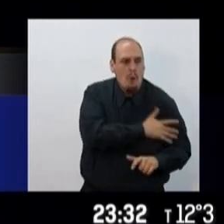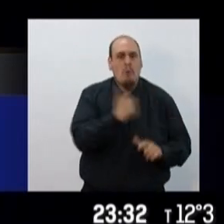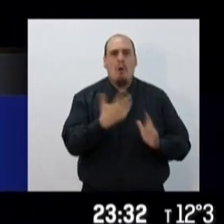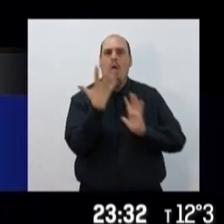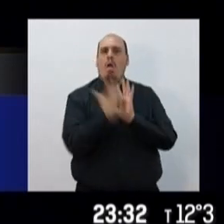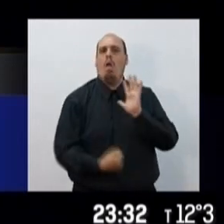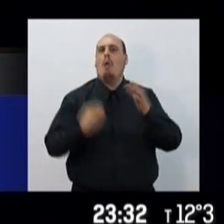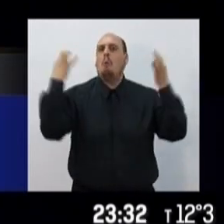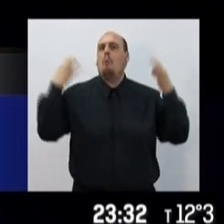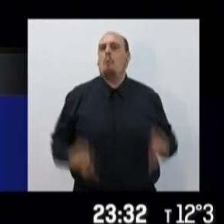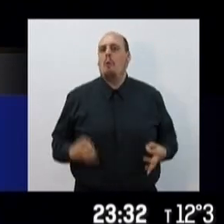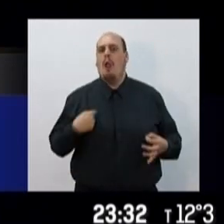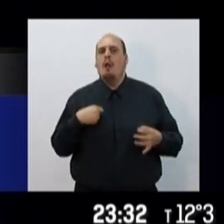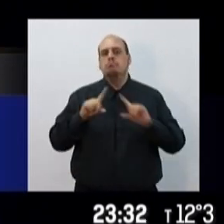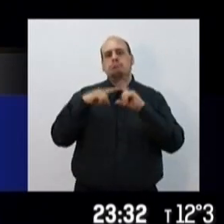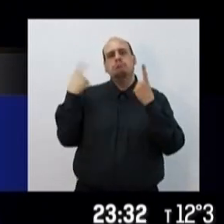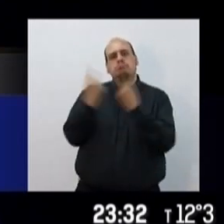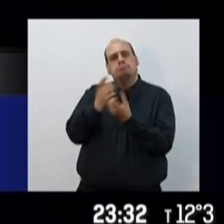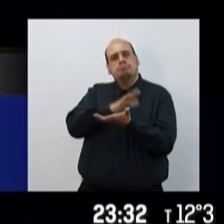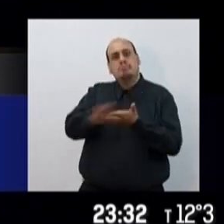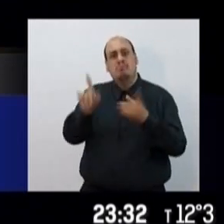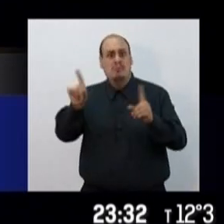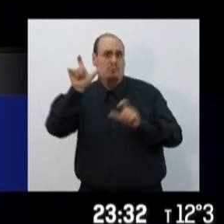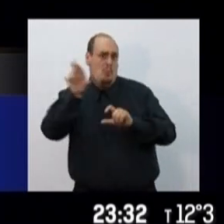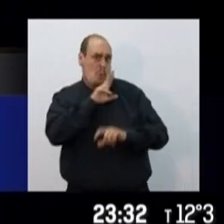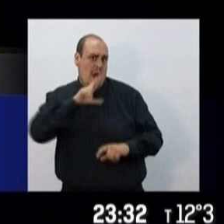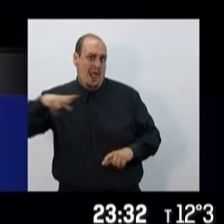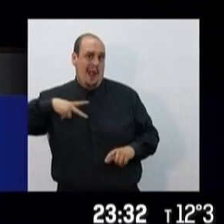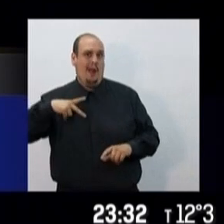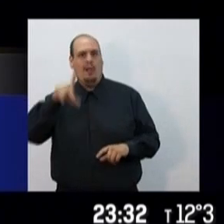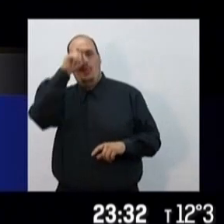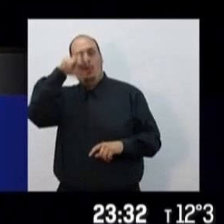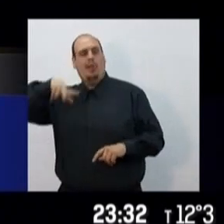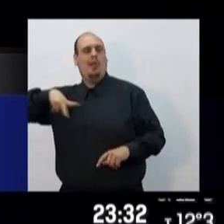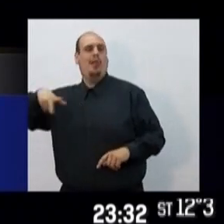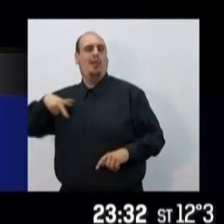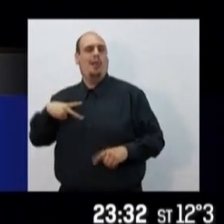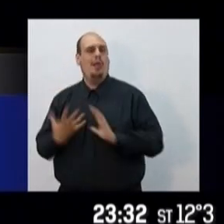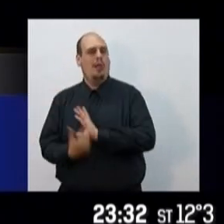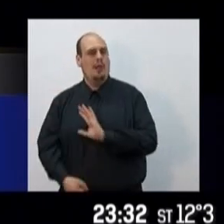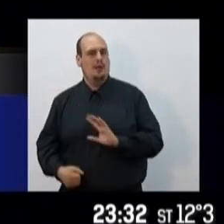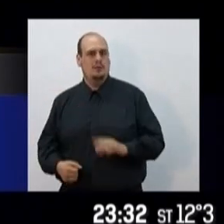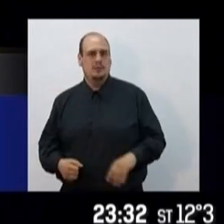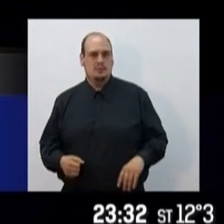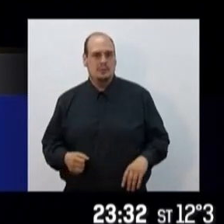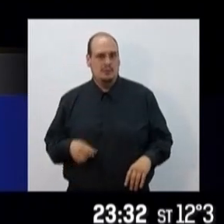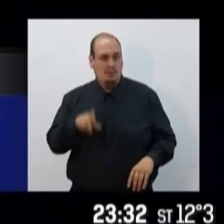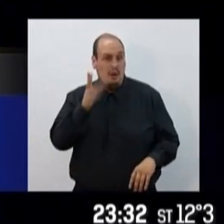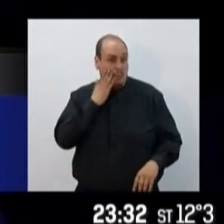su aborto en condiciones de asepsia, como lo hacen las ricas en los grandes sanatorios. ¿Saben qué les pido? Terminemos con la